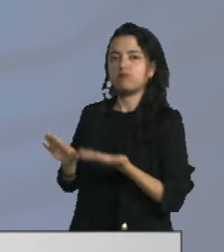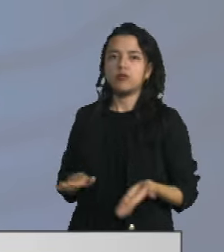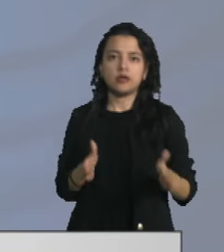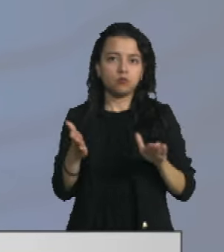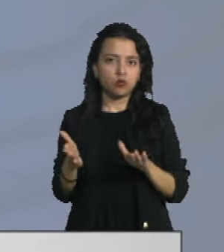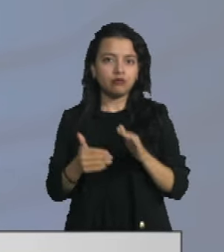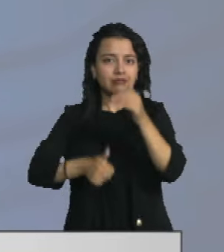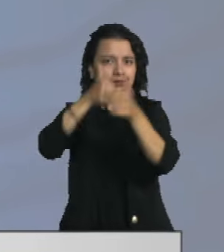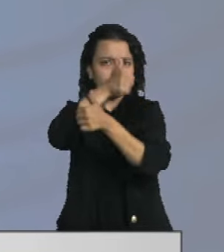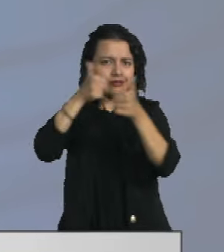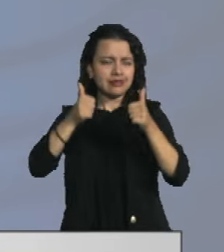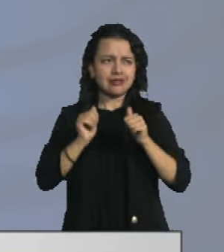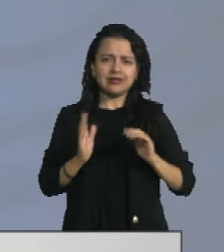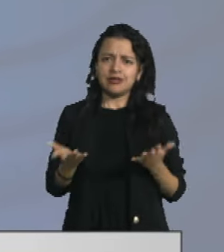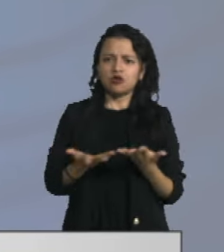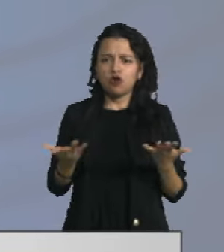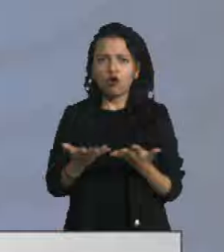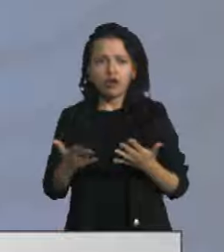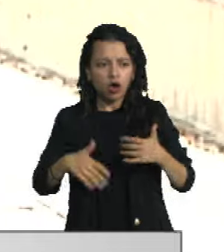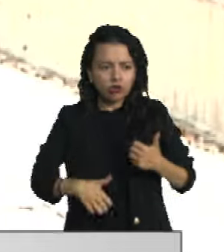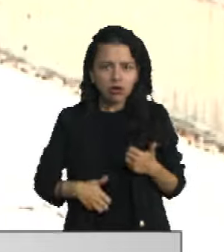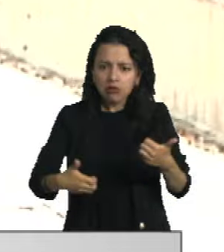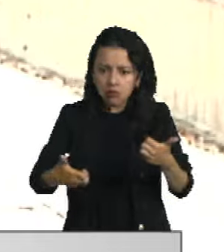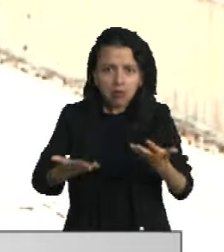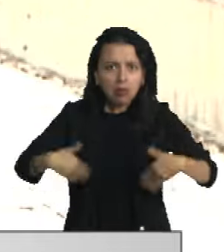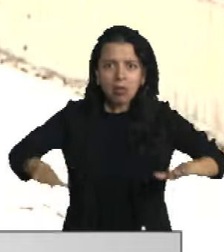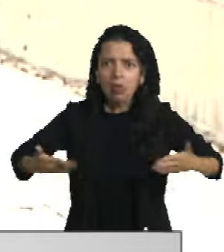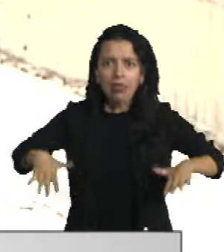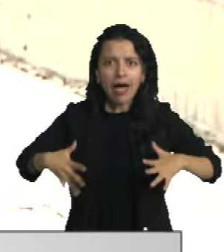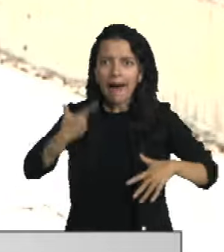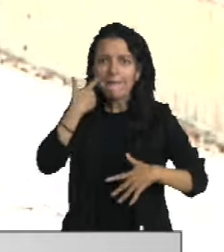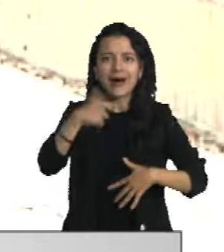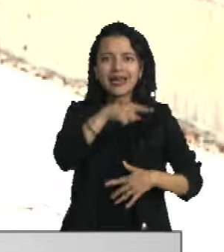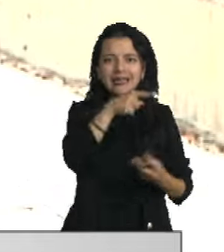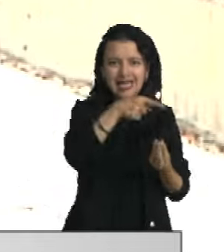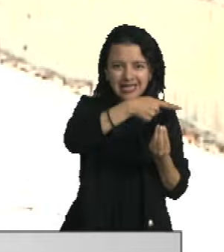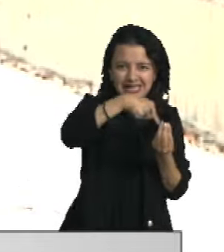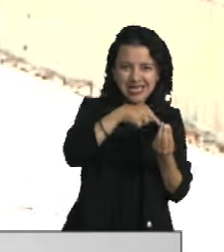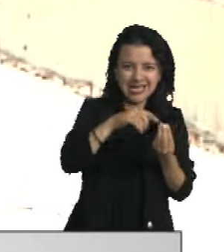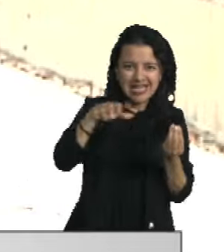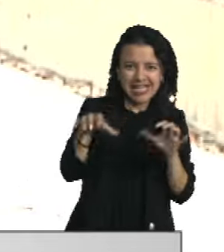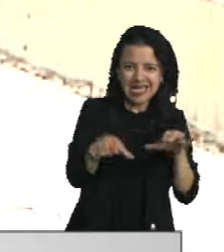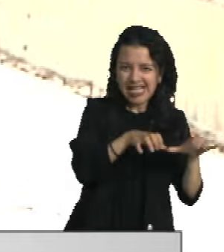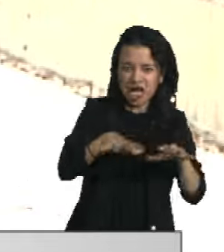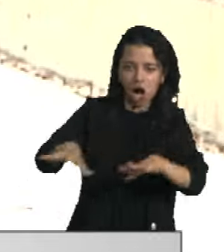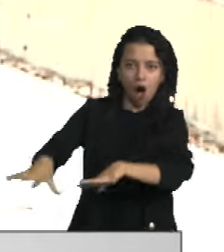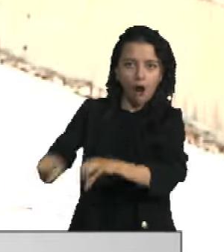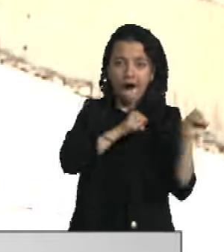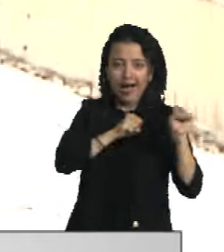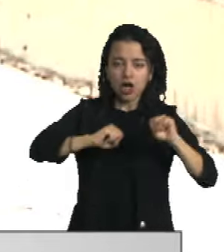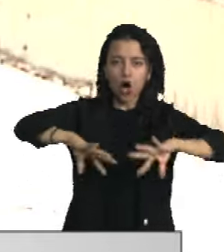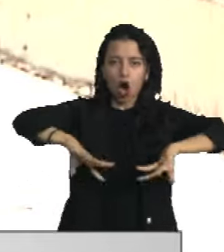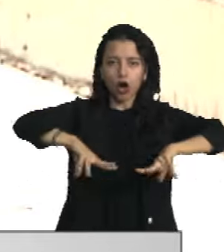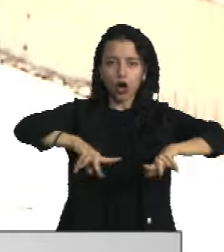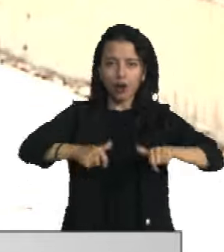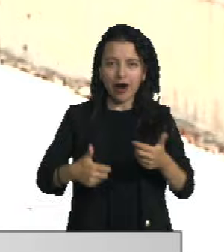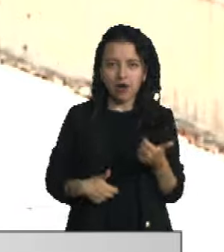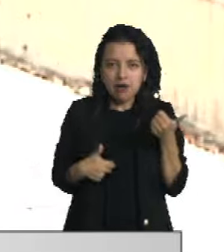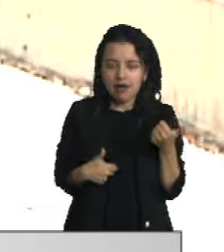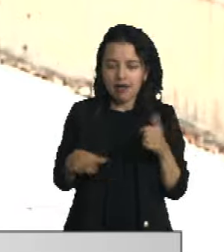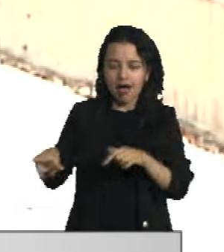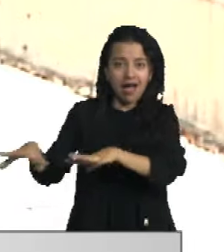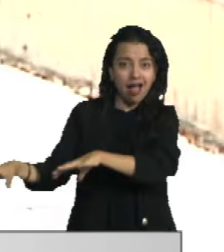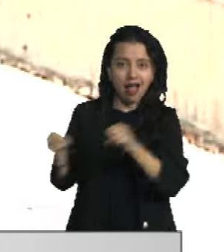esta hora tratan de ubicar su arma de dotación que fue hurtada en el momento del crimen. Y seguimos